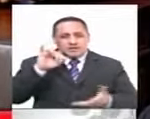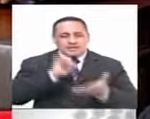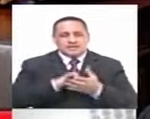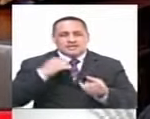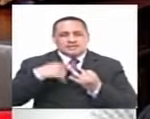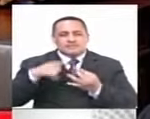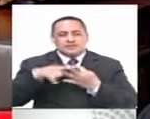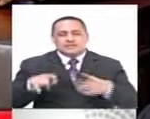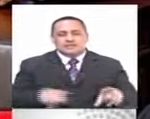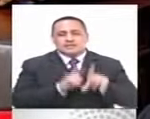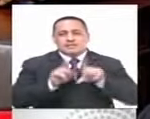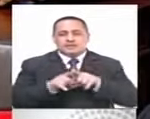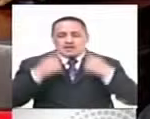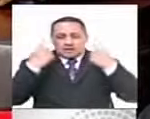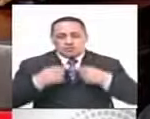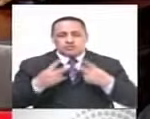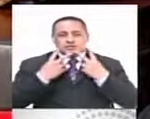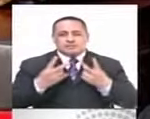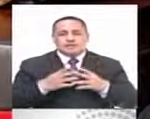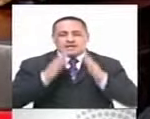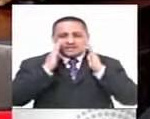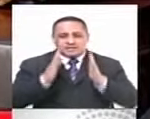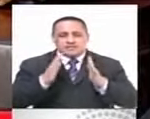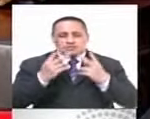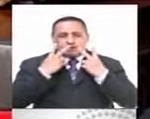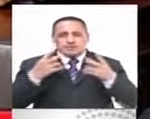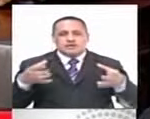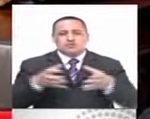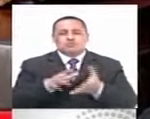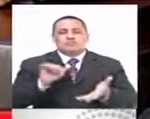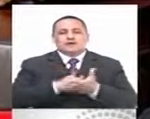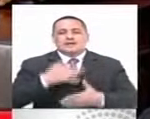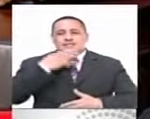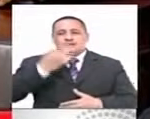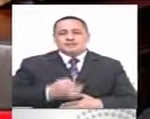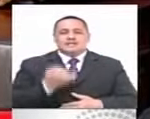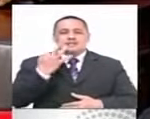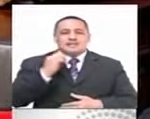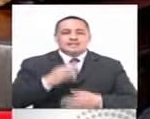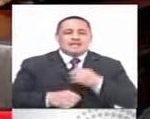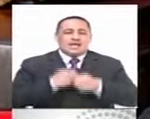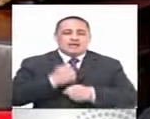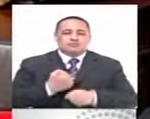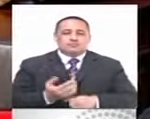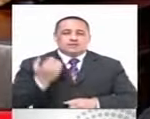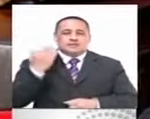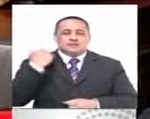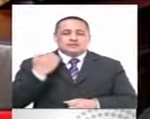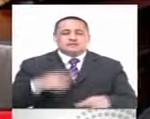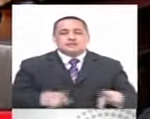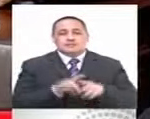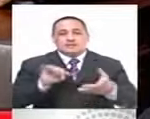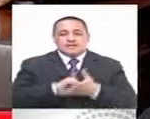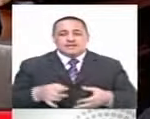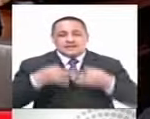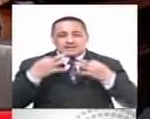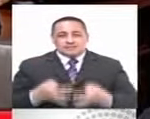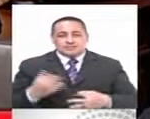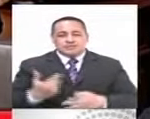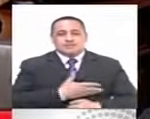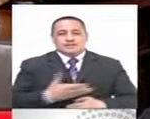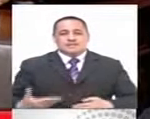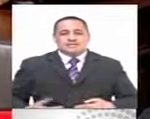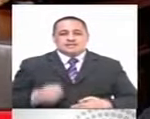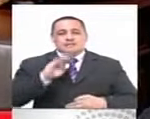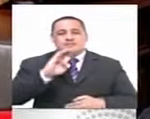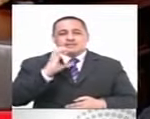estas medidas atendiendo al sector que ha sido relegado casi 30 años. La ratificación del presidente del